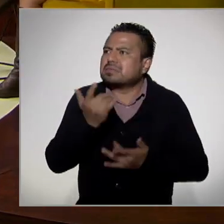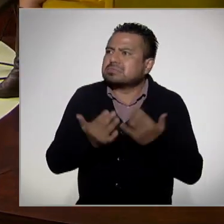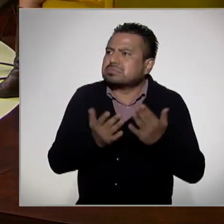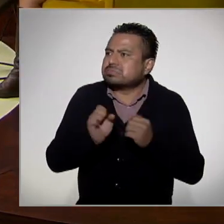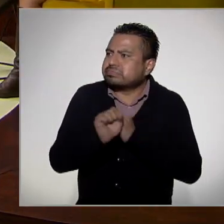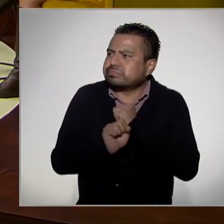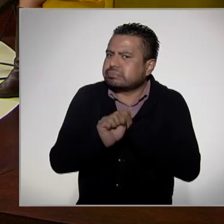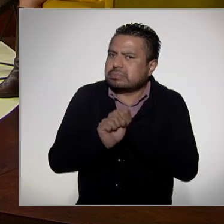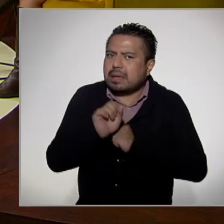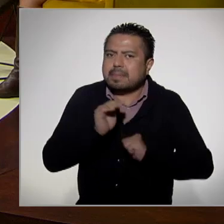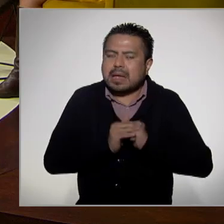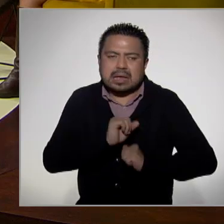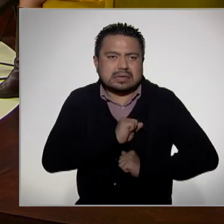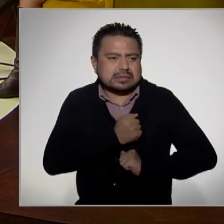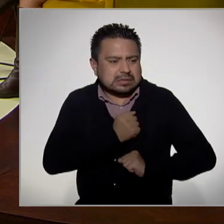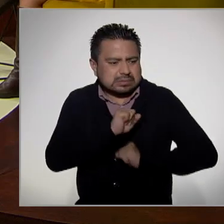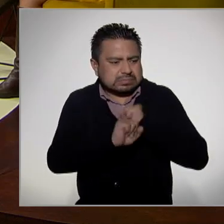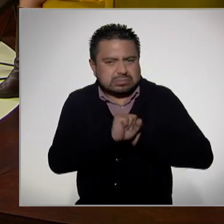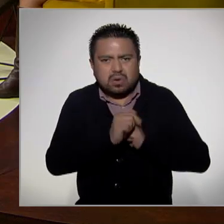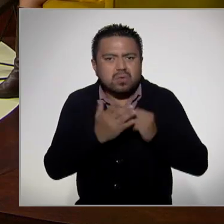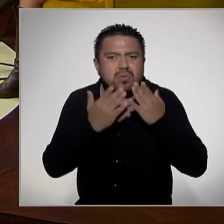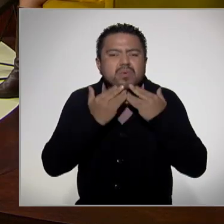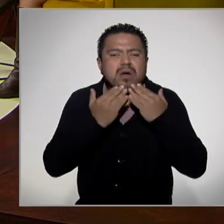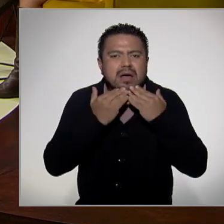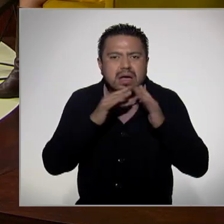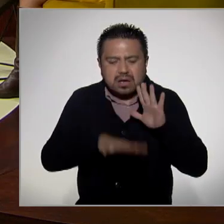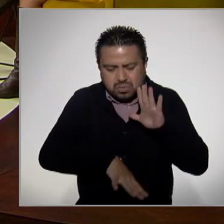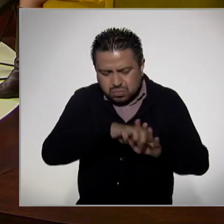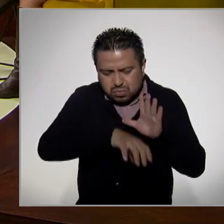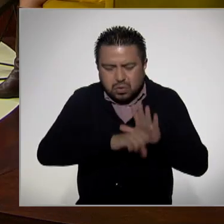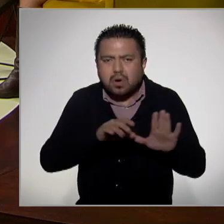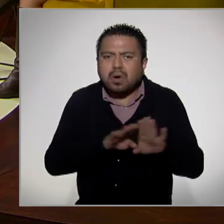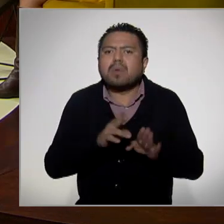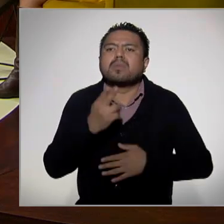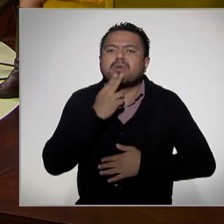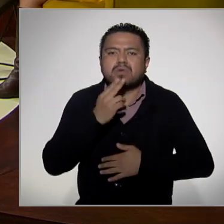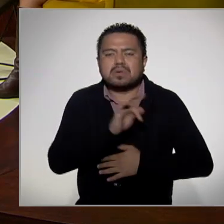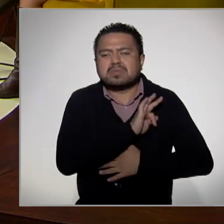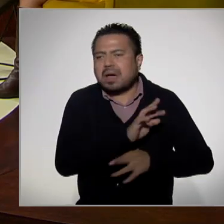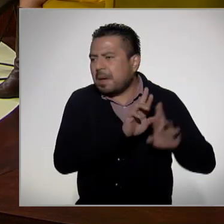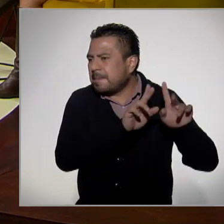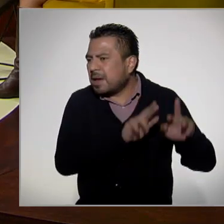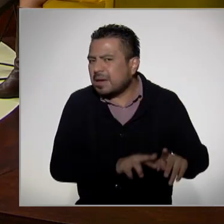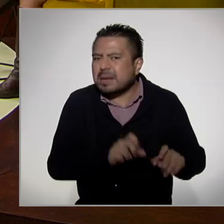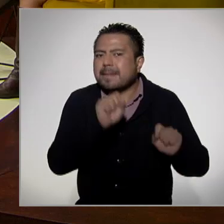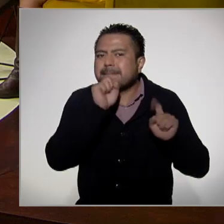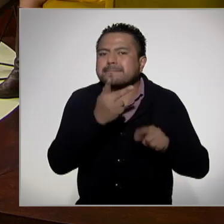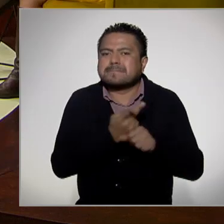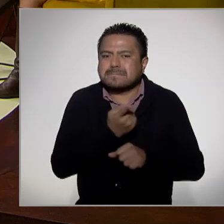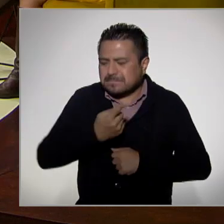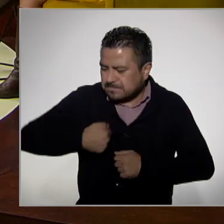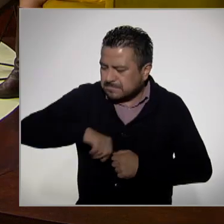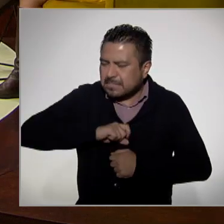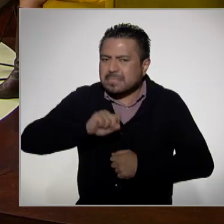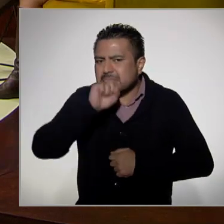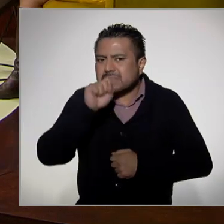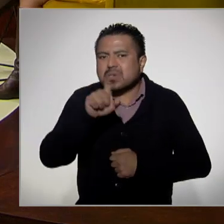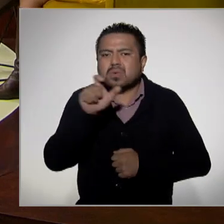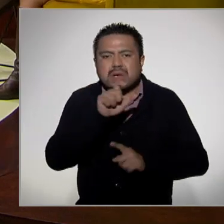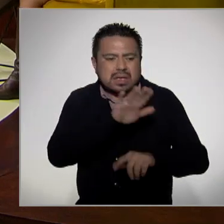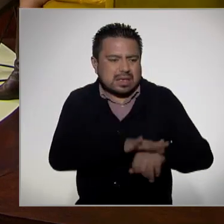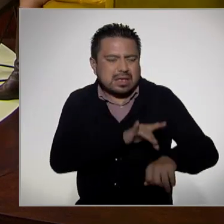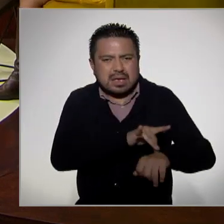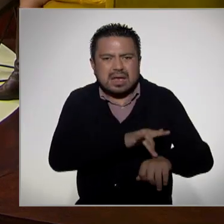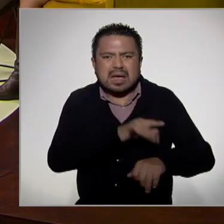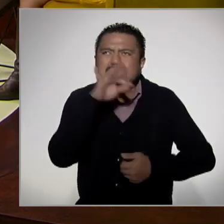no por más que esté sano el motor si no tiene el sustrato con que funcionar se va se va a molar esto lo mismo nos pasa a nosotros entonces ahí cuando entra una